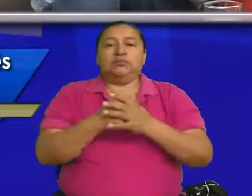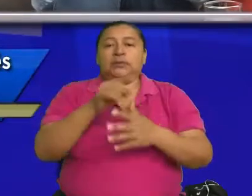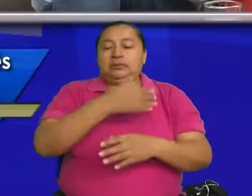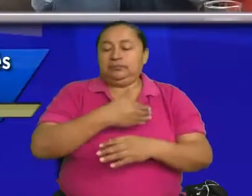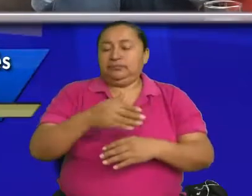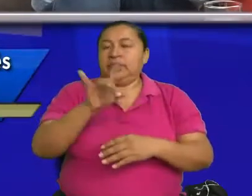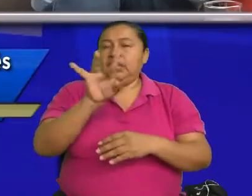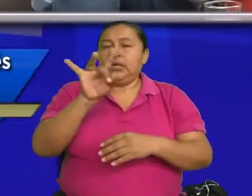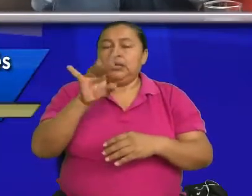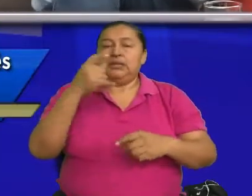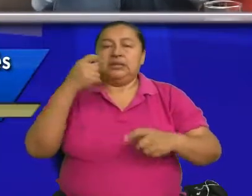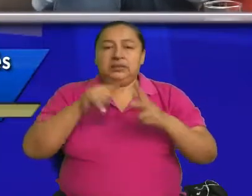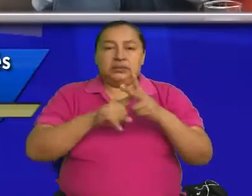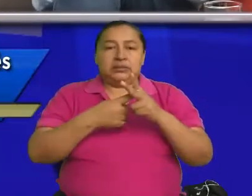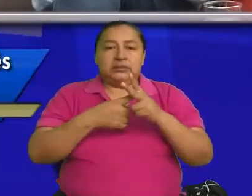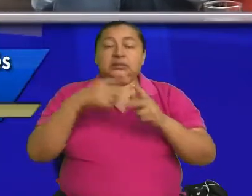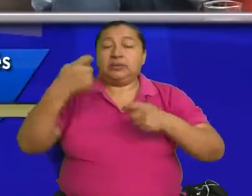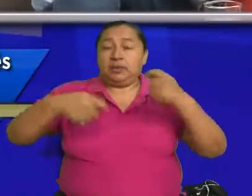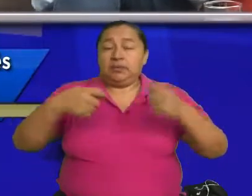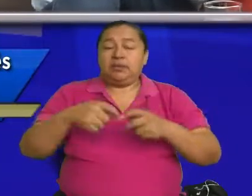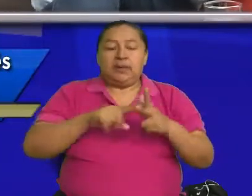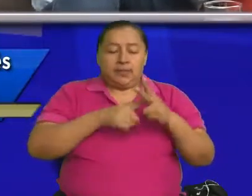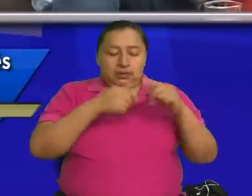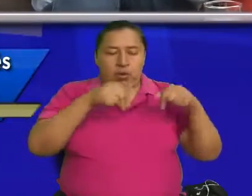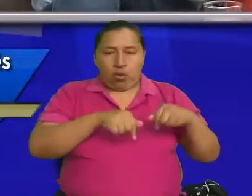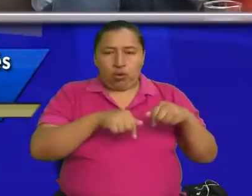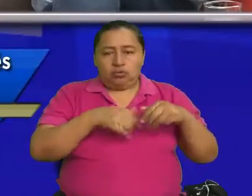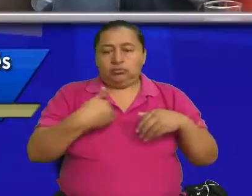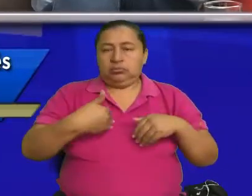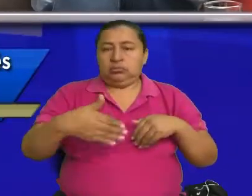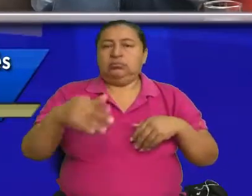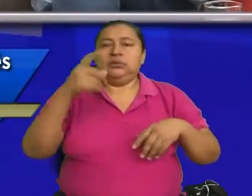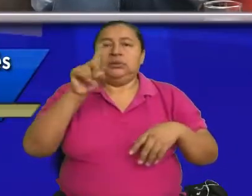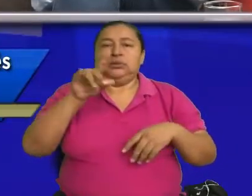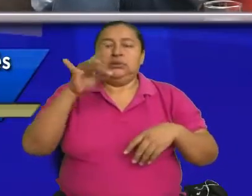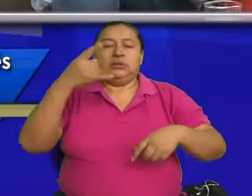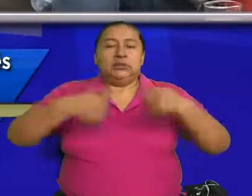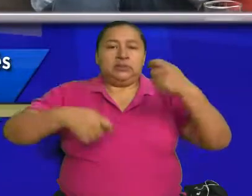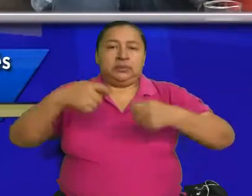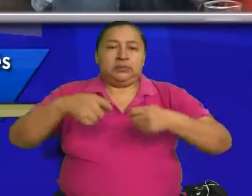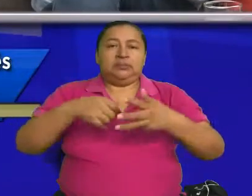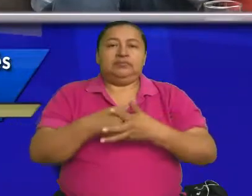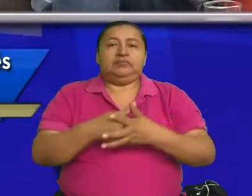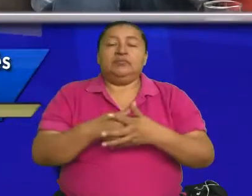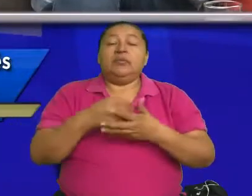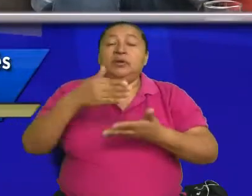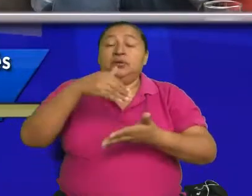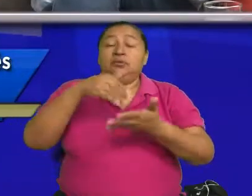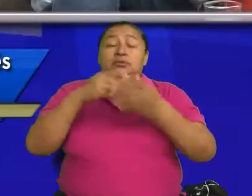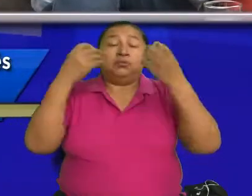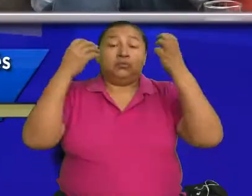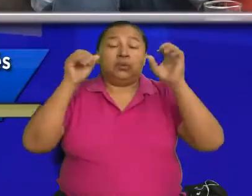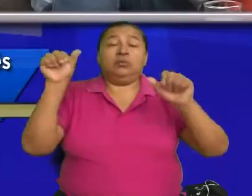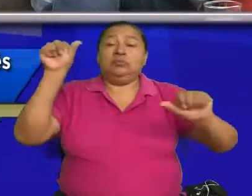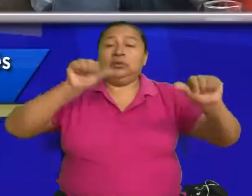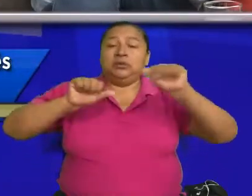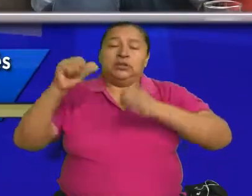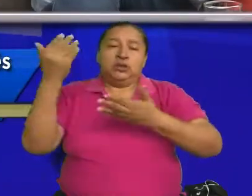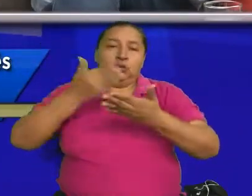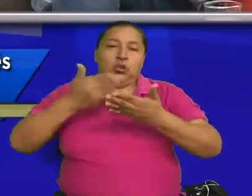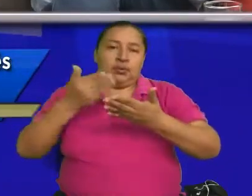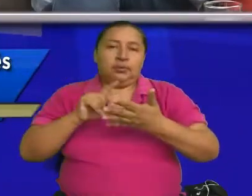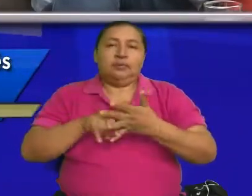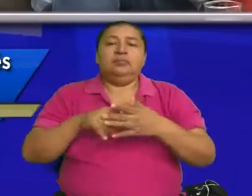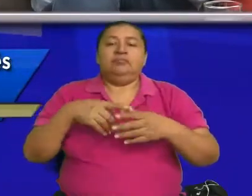septiembre. Ahorita empieza hoy hasta el 15 de septiembre. Presentaciones culturales, artísticas, estudiantes,